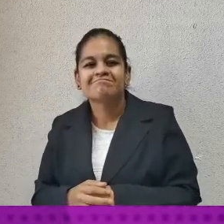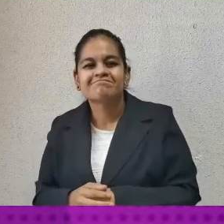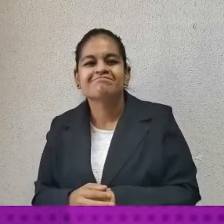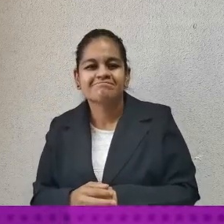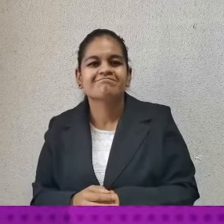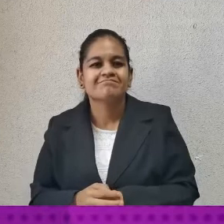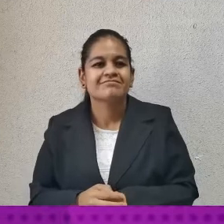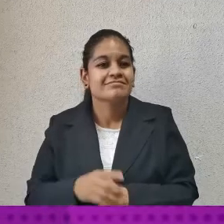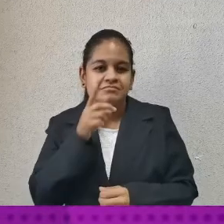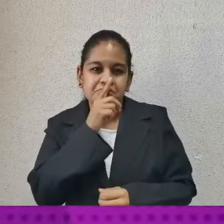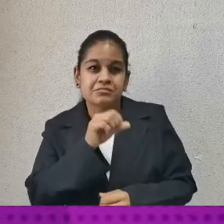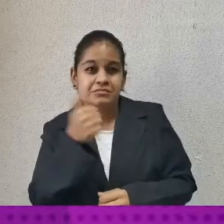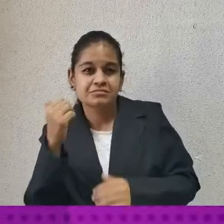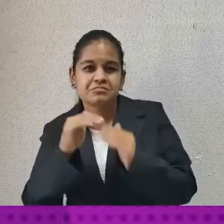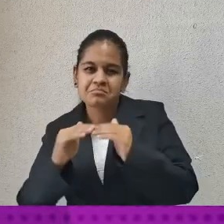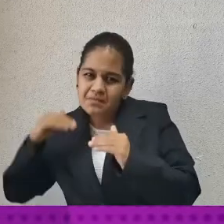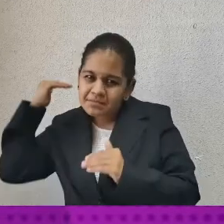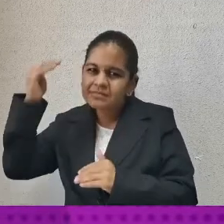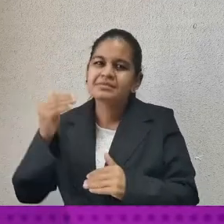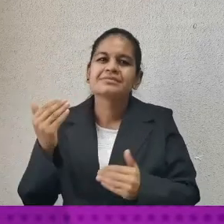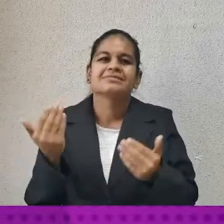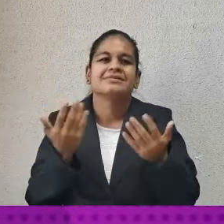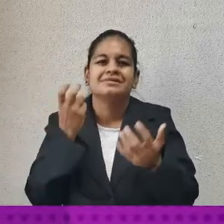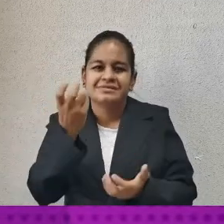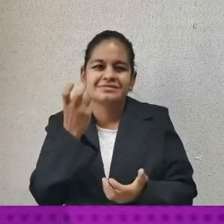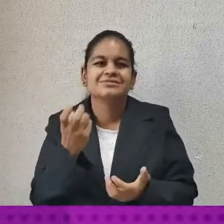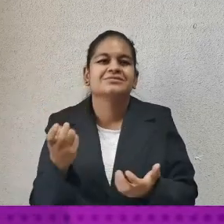vista que los estados modernos, los estados